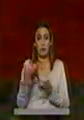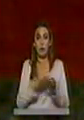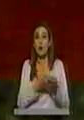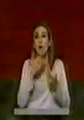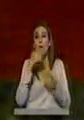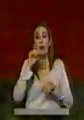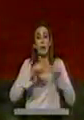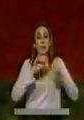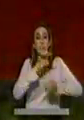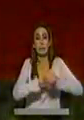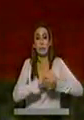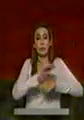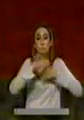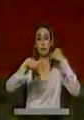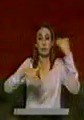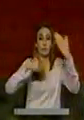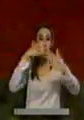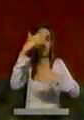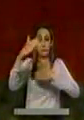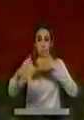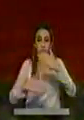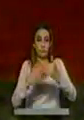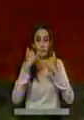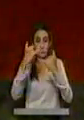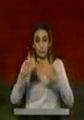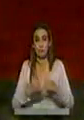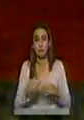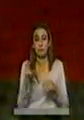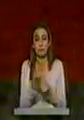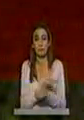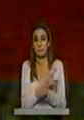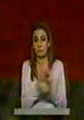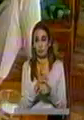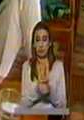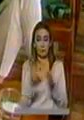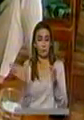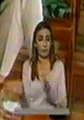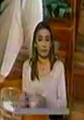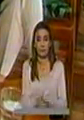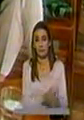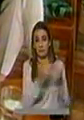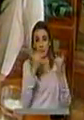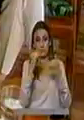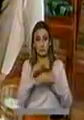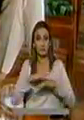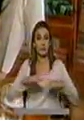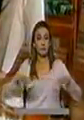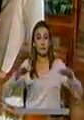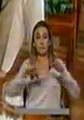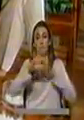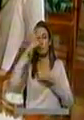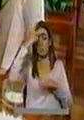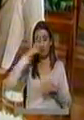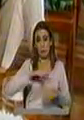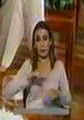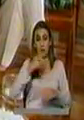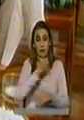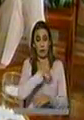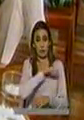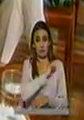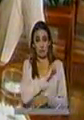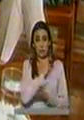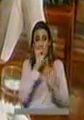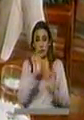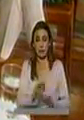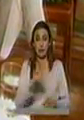Andes estamos utilizando una tipo franquicia, es una forma en que México y España han